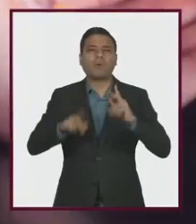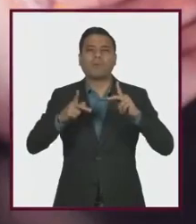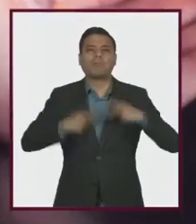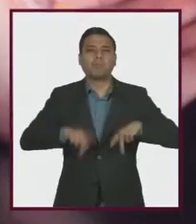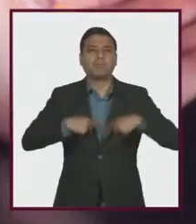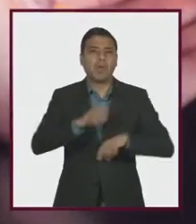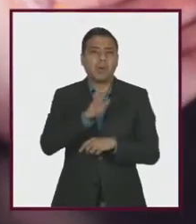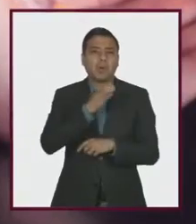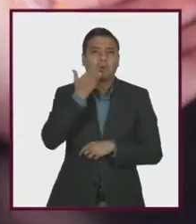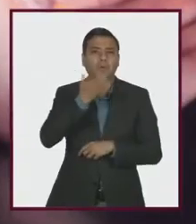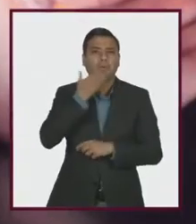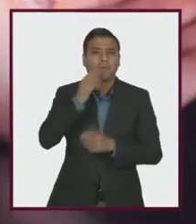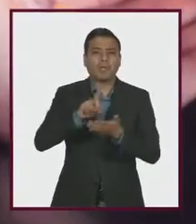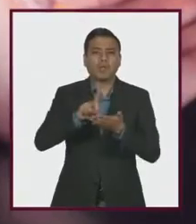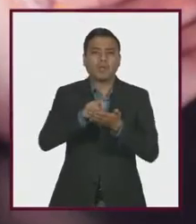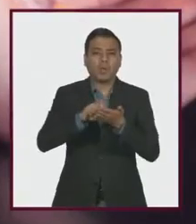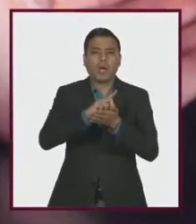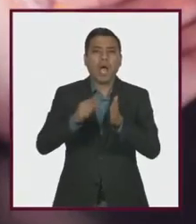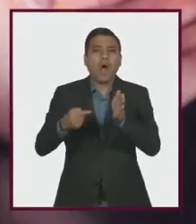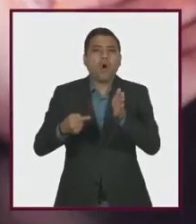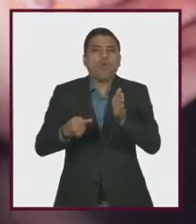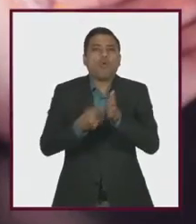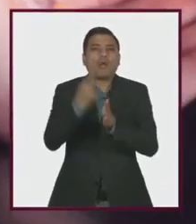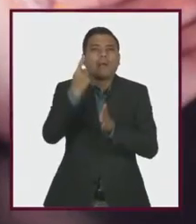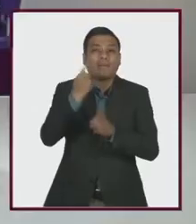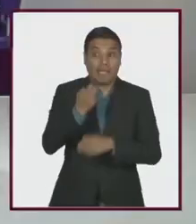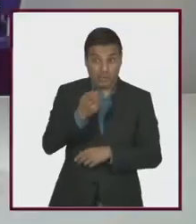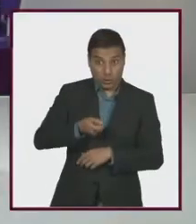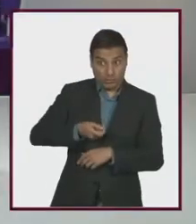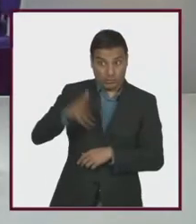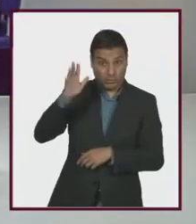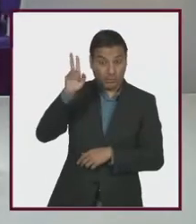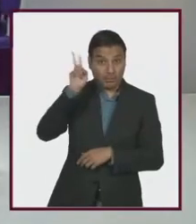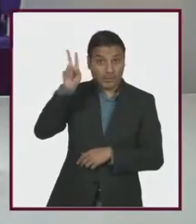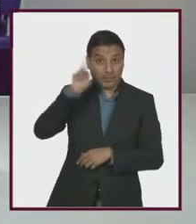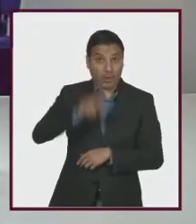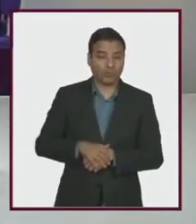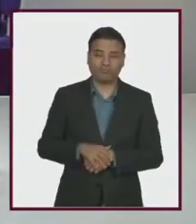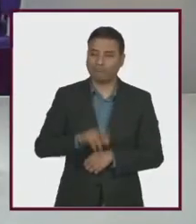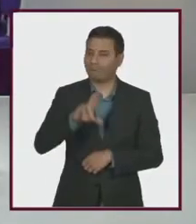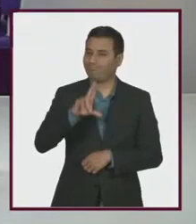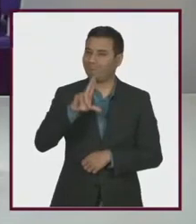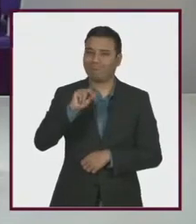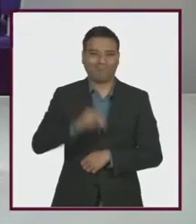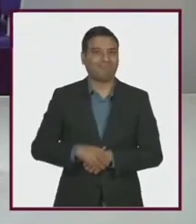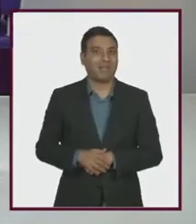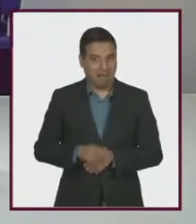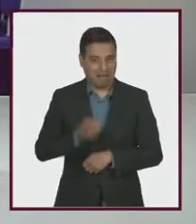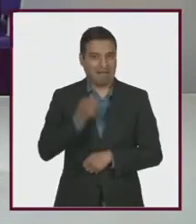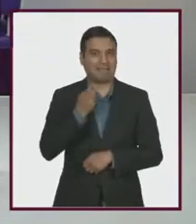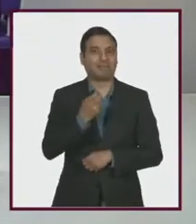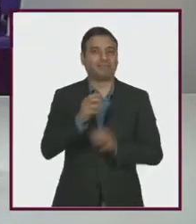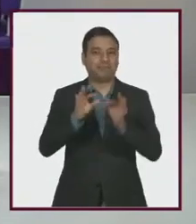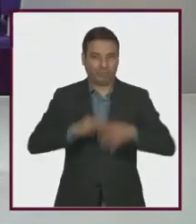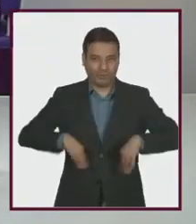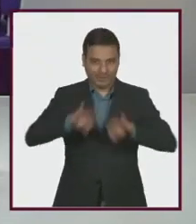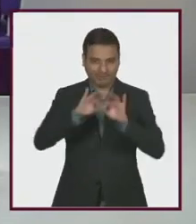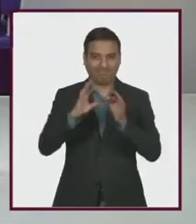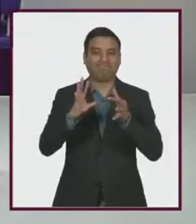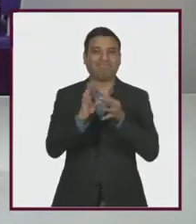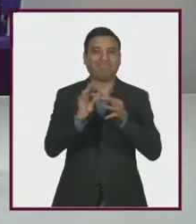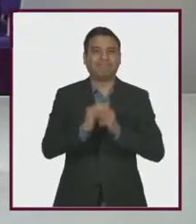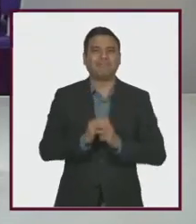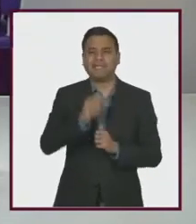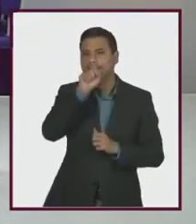ocasionalmente, una sola vez, ¿se le considera un adicto? No, y qué bueno que lo mencionan porque esto es súper importante. Sí. También algo que estamos